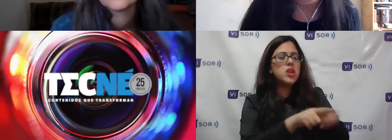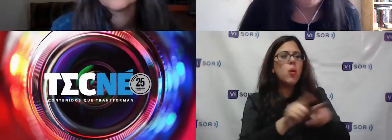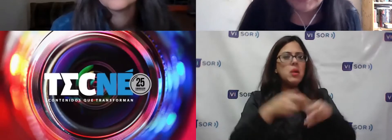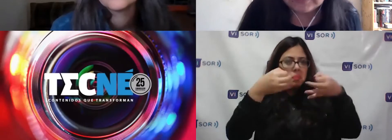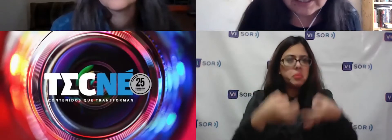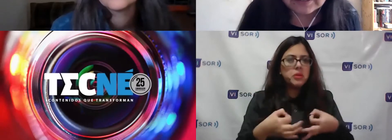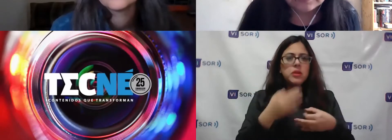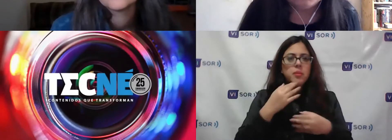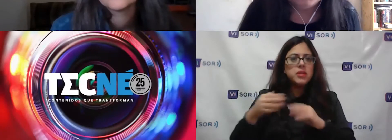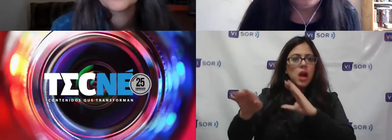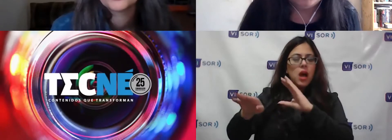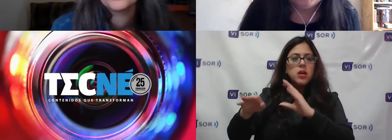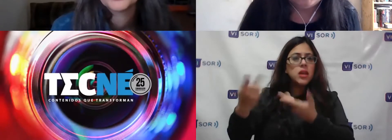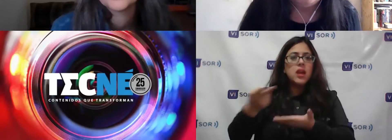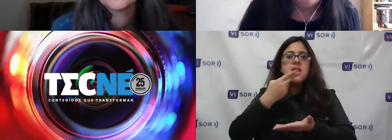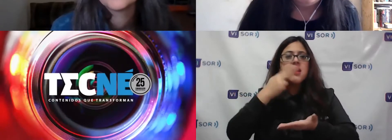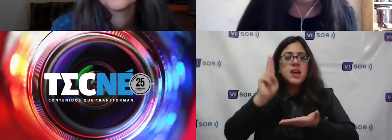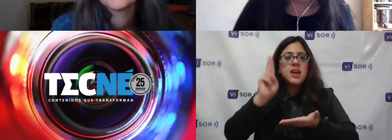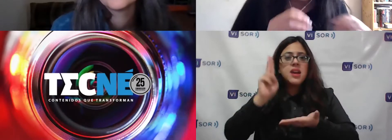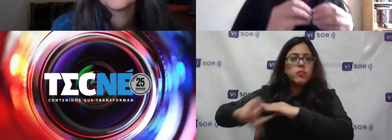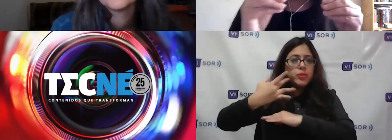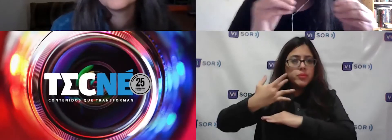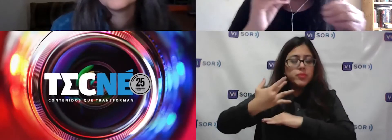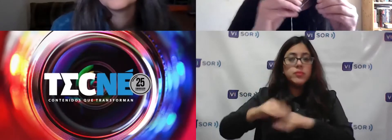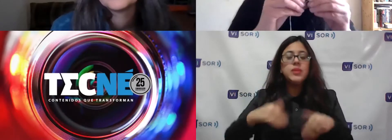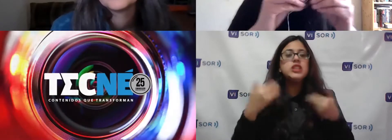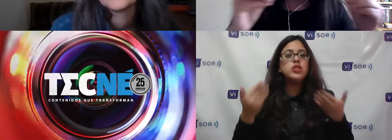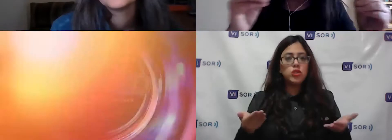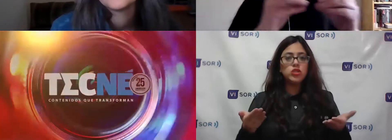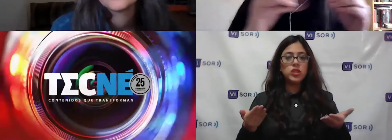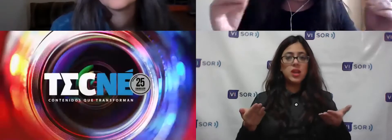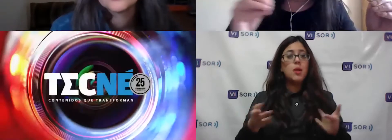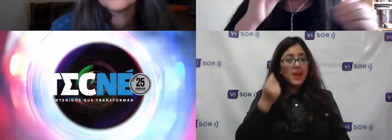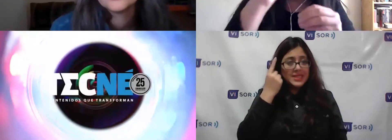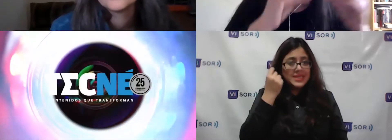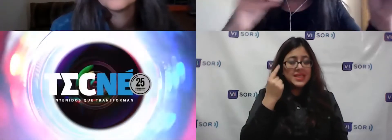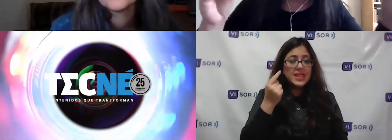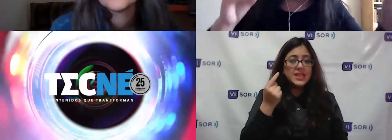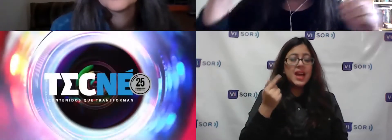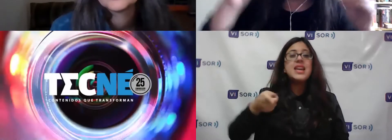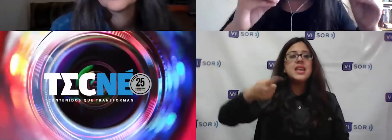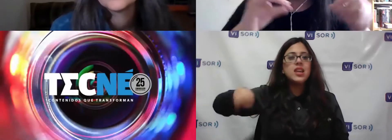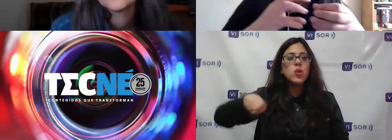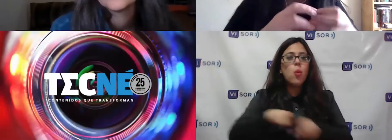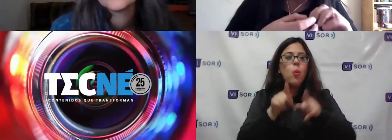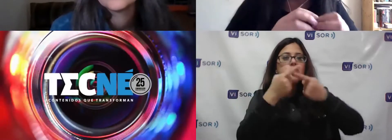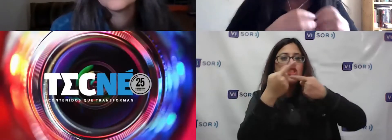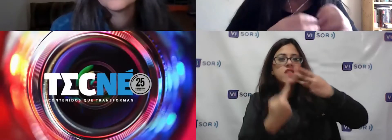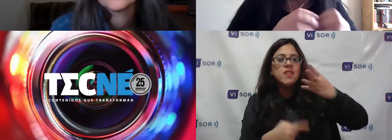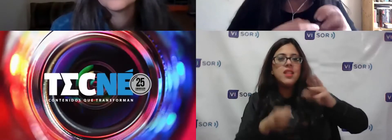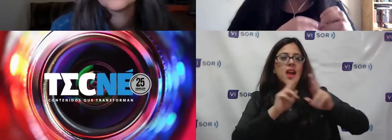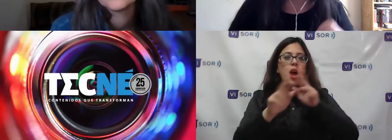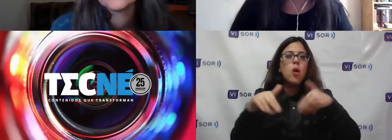hasta nos mandaron una carta así así entonces para que se entienda de alguna manera son distinto te de relaciones y por eso es tan